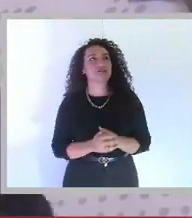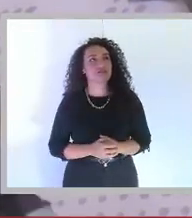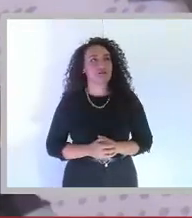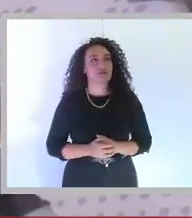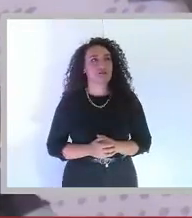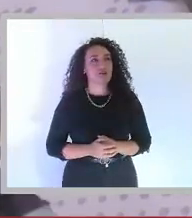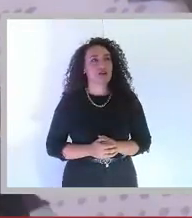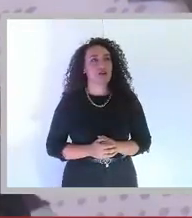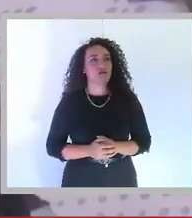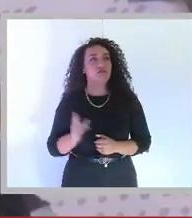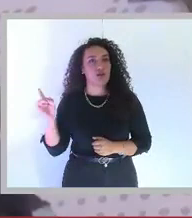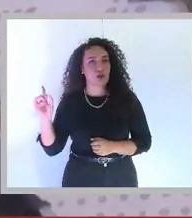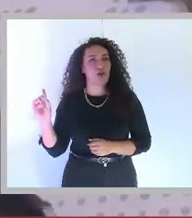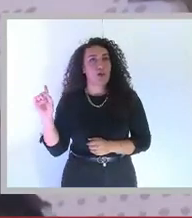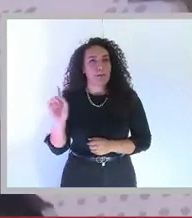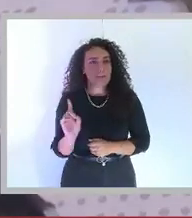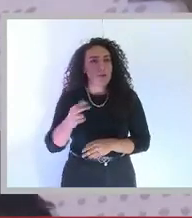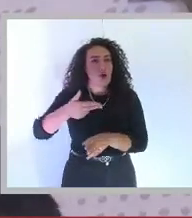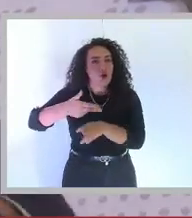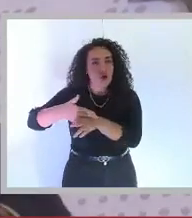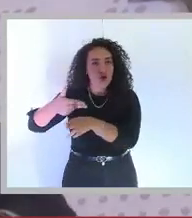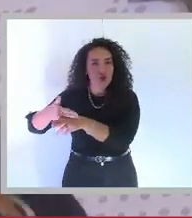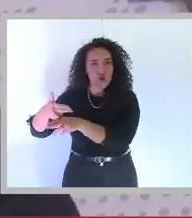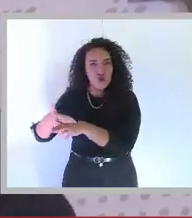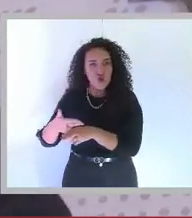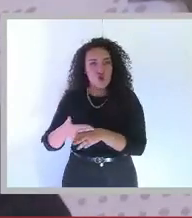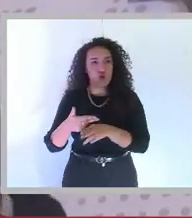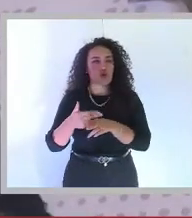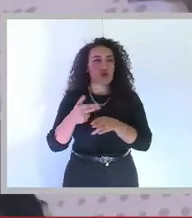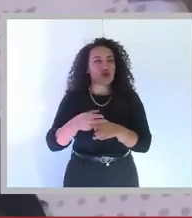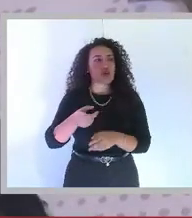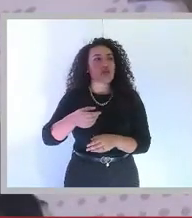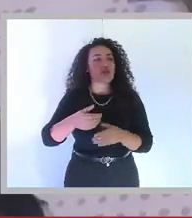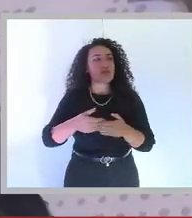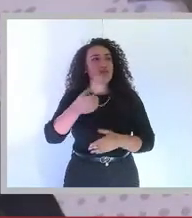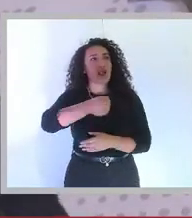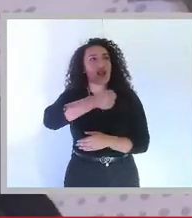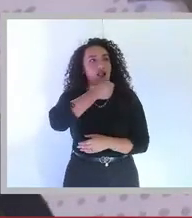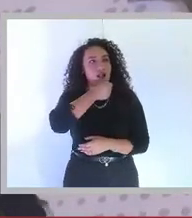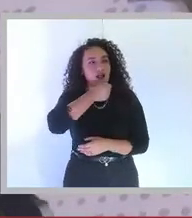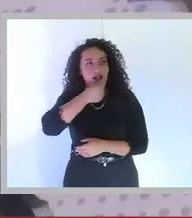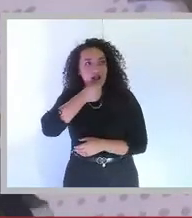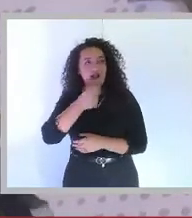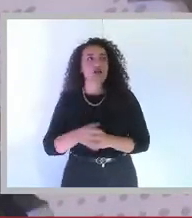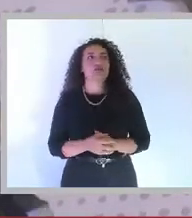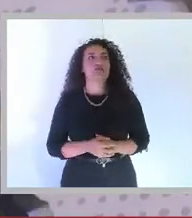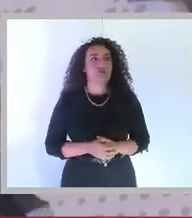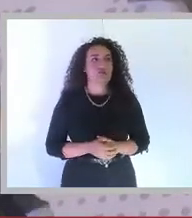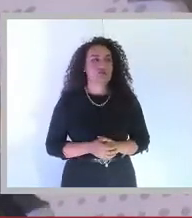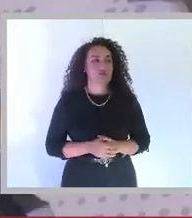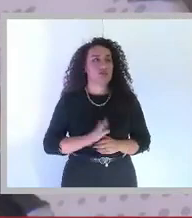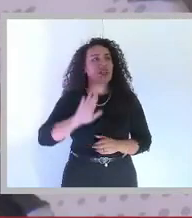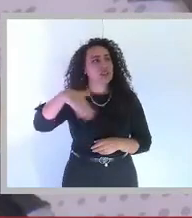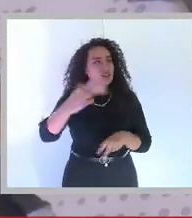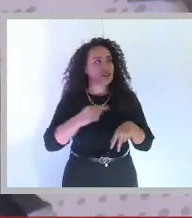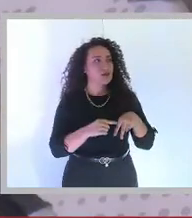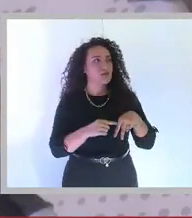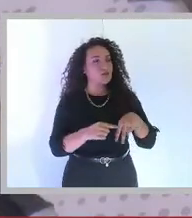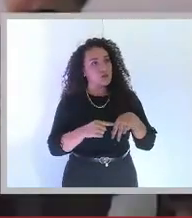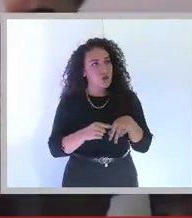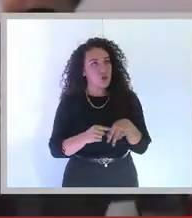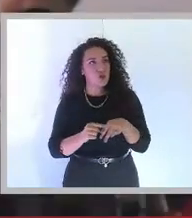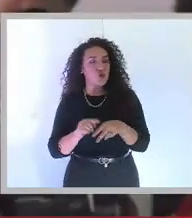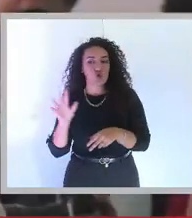nombre y van pasando los micrófonos. Y después presentamos todos